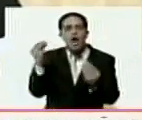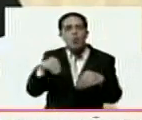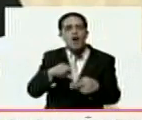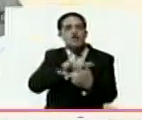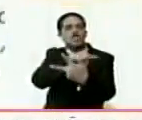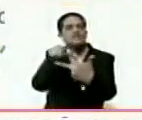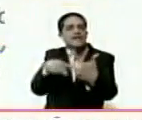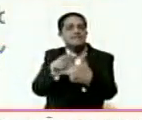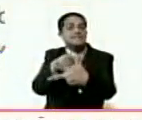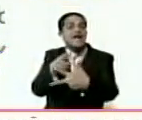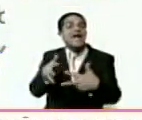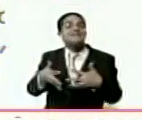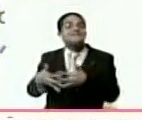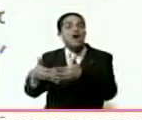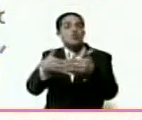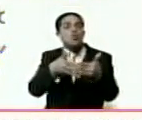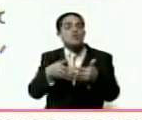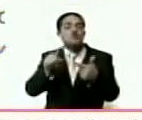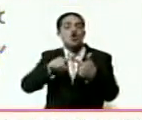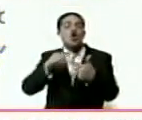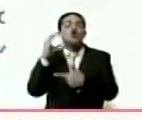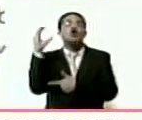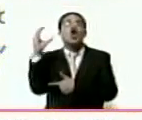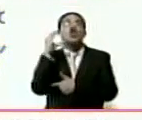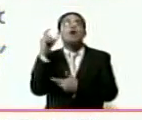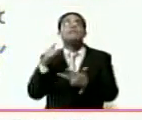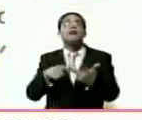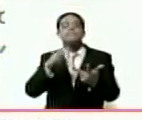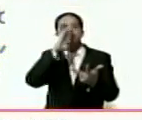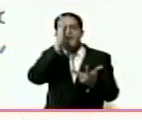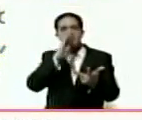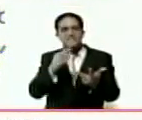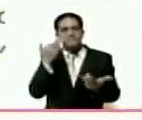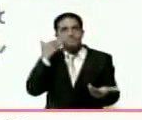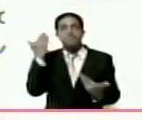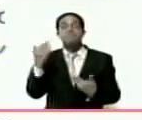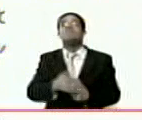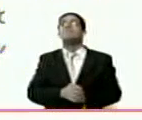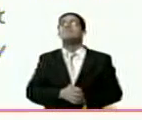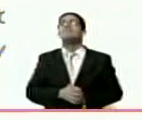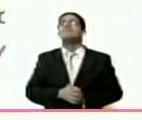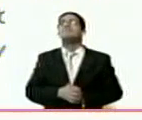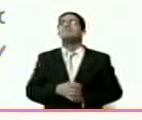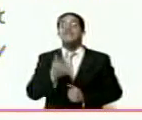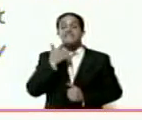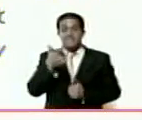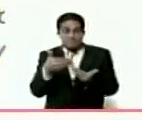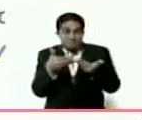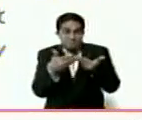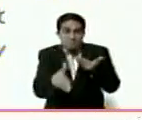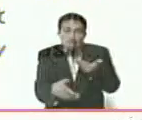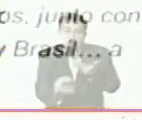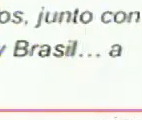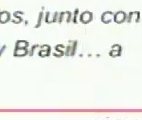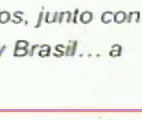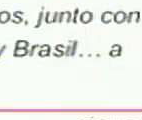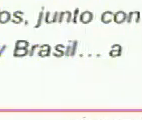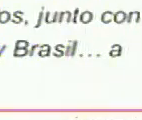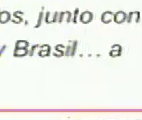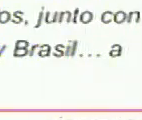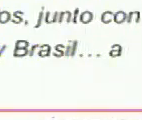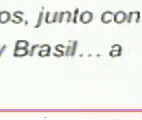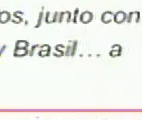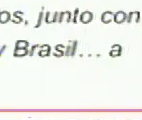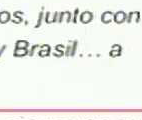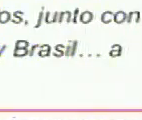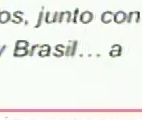Unidos, Colombia y Brasil. Dice, en los días y semanas venideros continuará habiendo una escalada hacia la